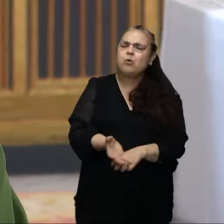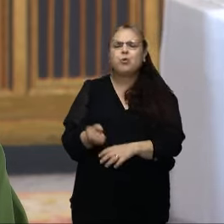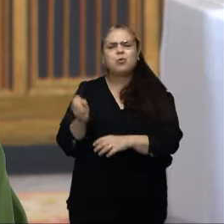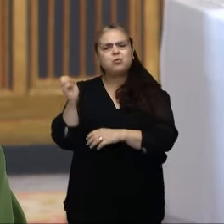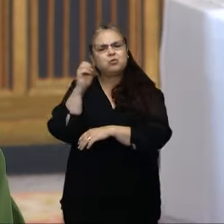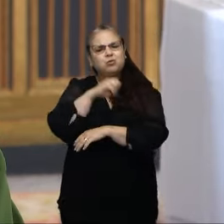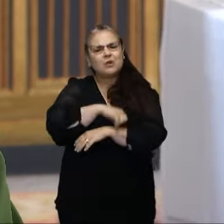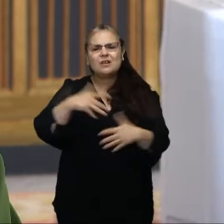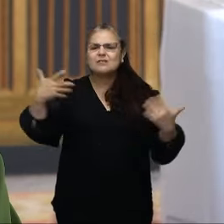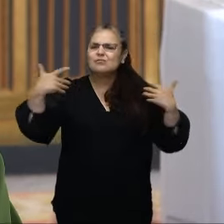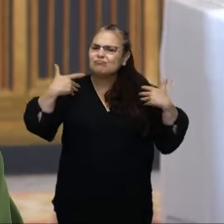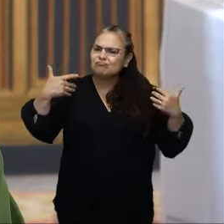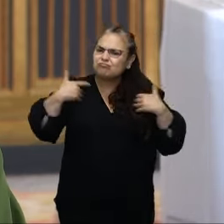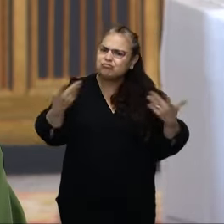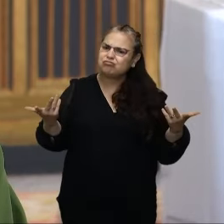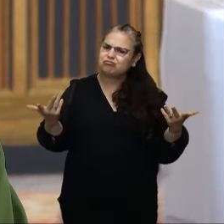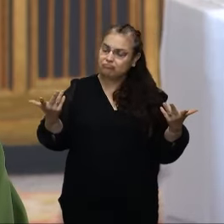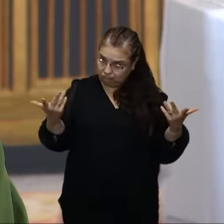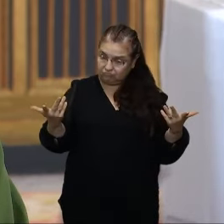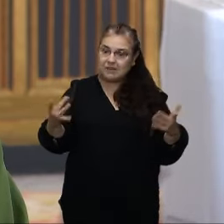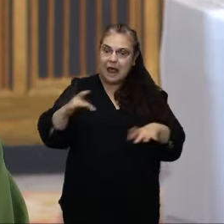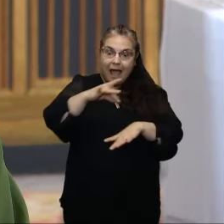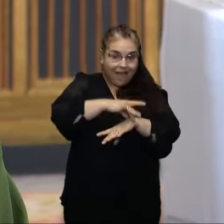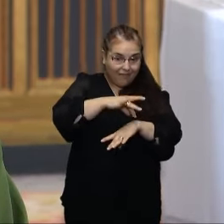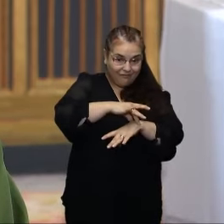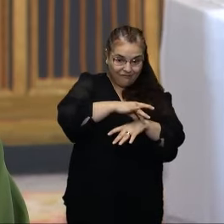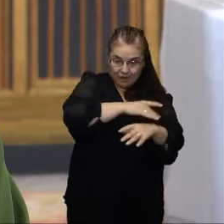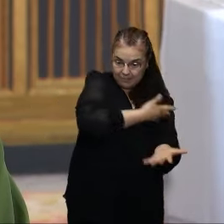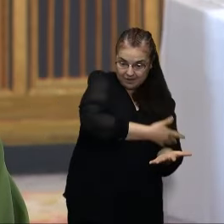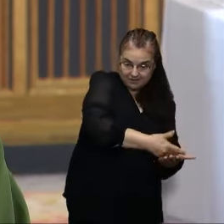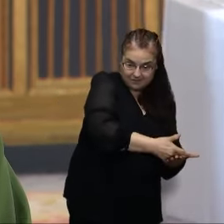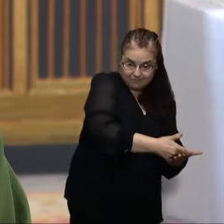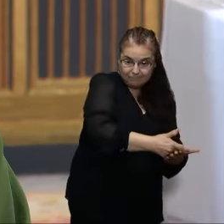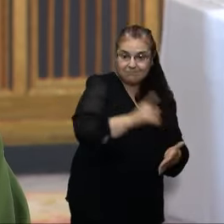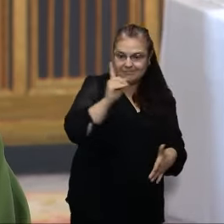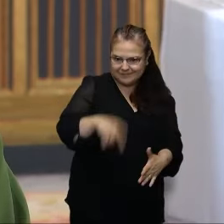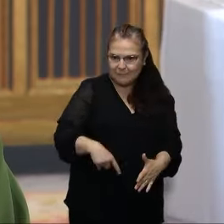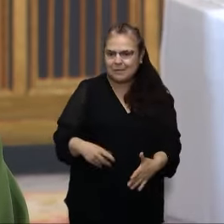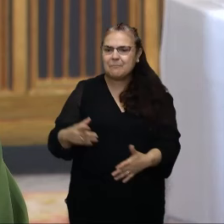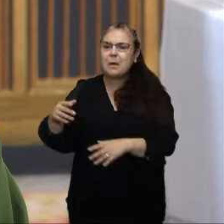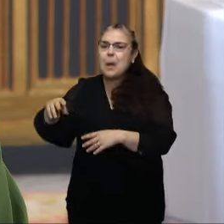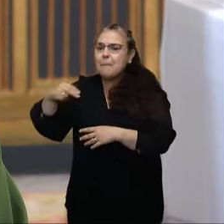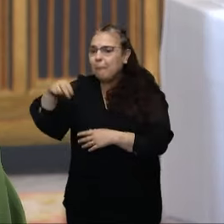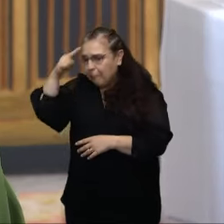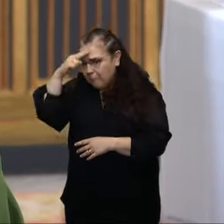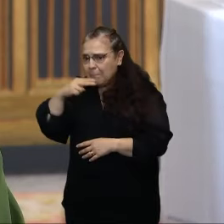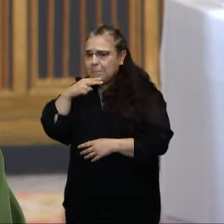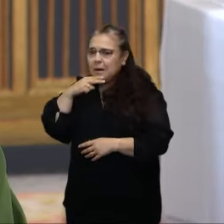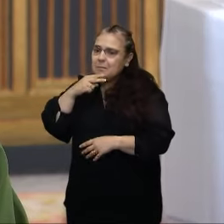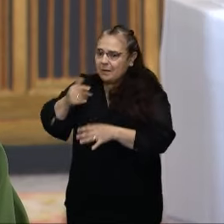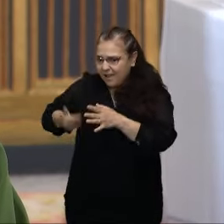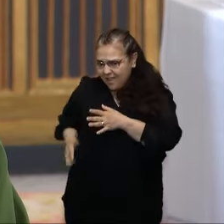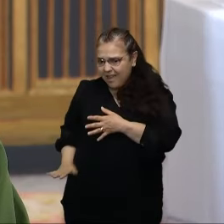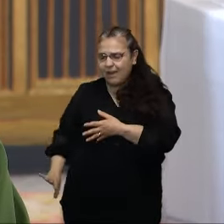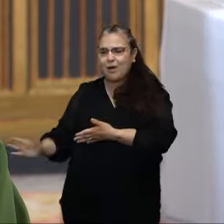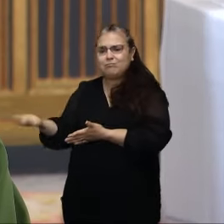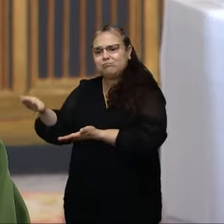sufrimiento, tanto de la hemorroísa como del padre que ha perdido a su hija.